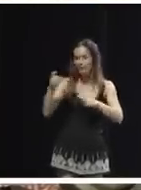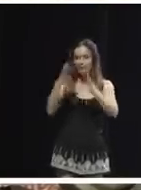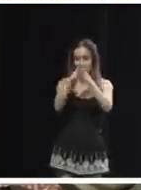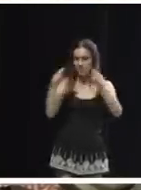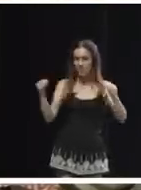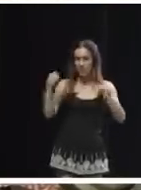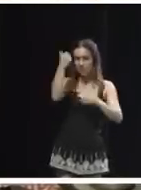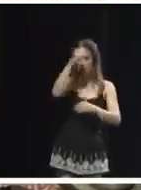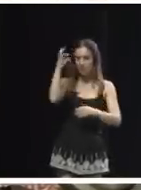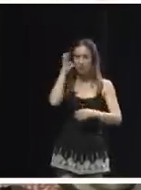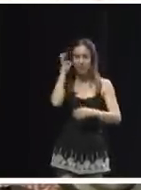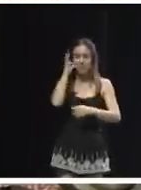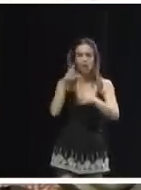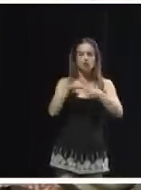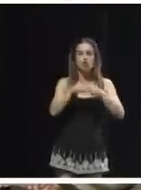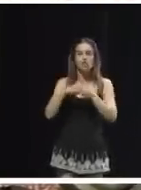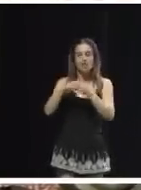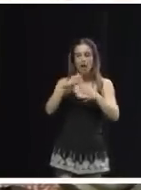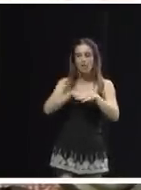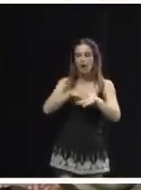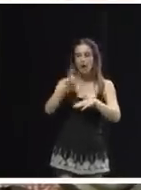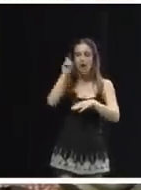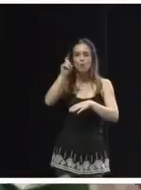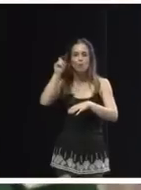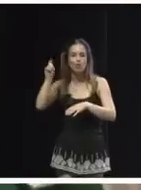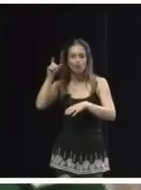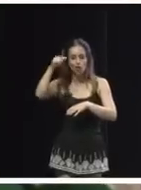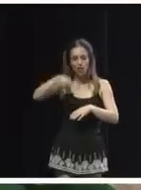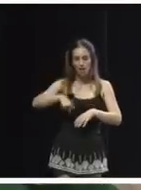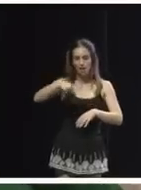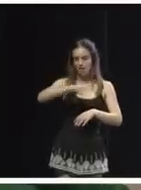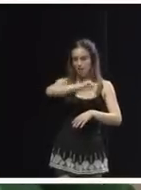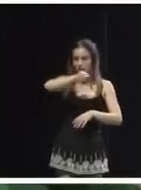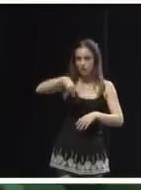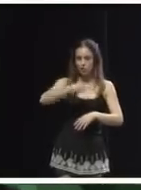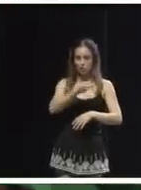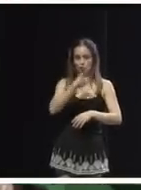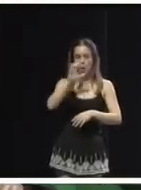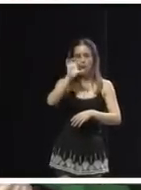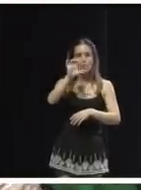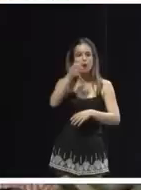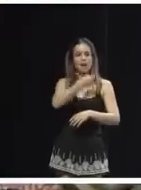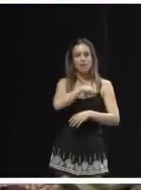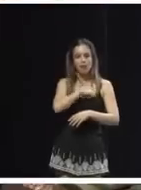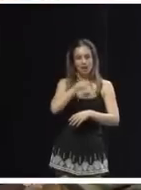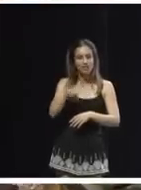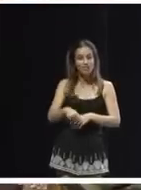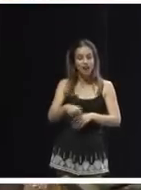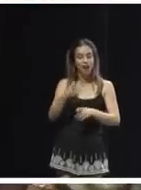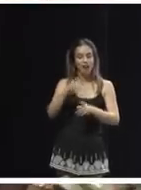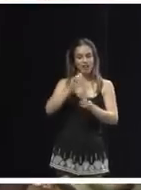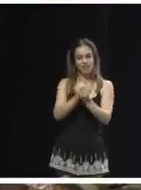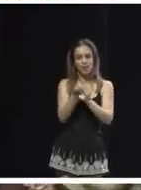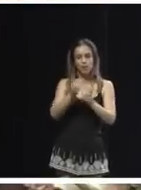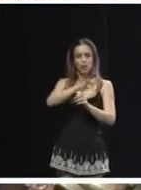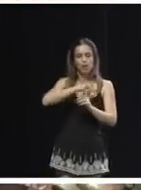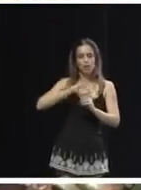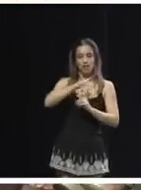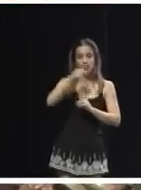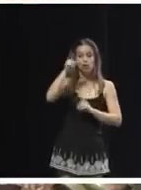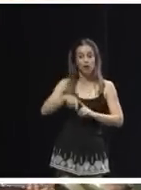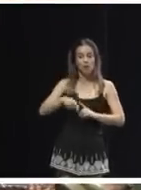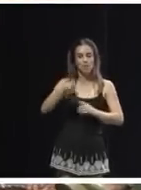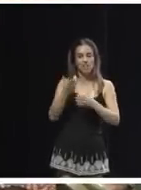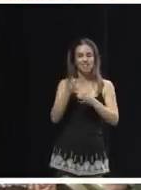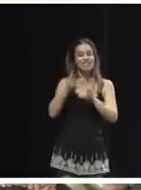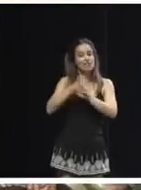profesores y profesoras de nuestro país. Pero mirad, el cambio climático va también de que no es decente